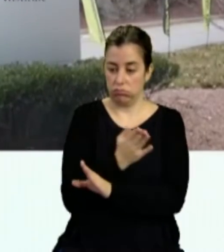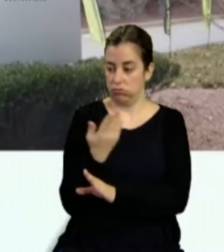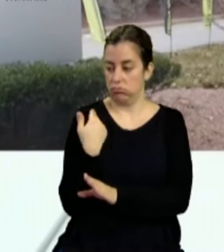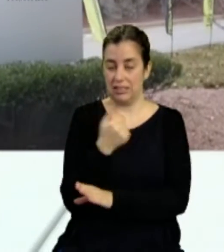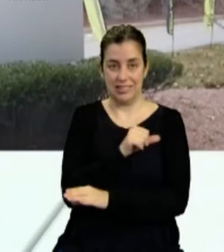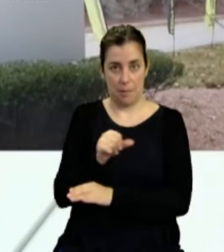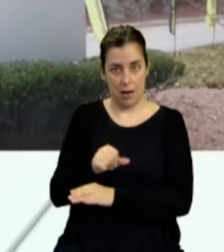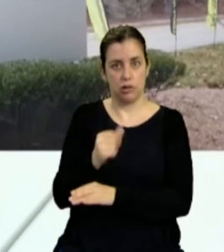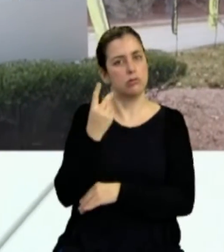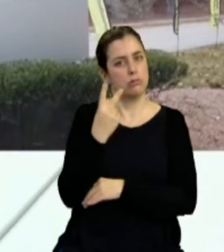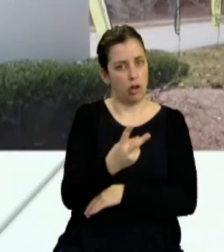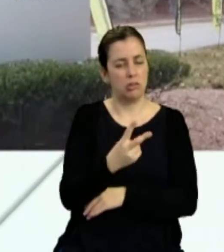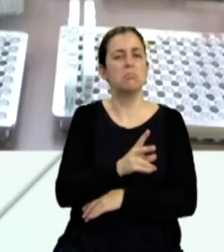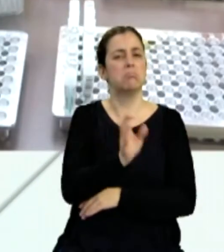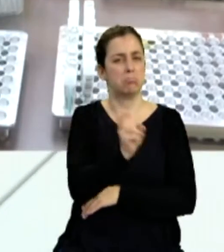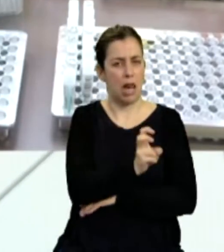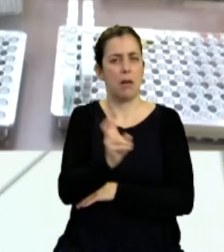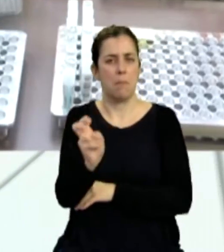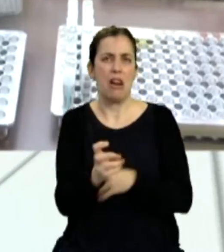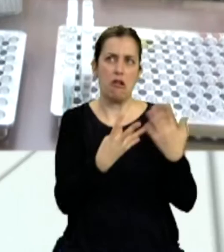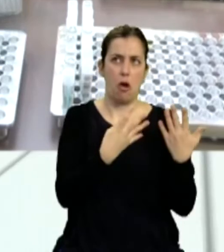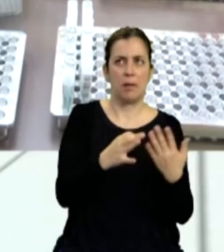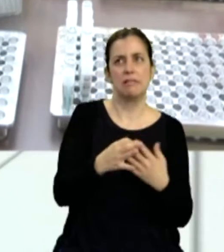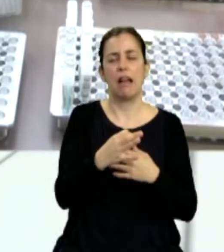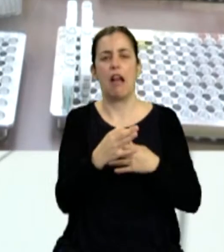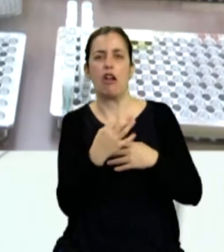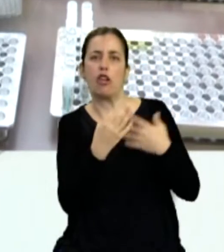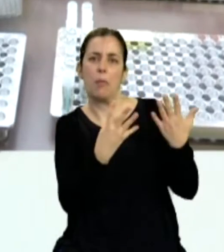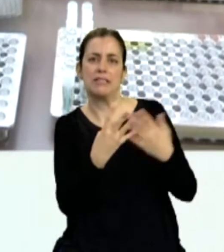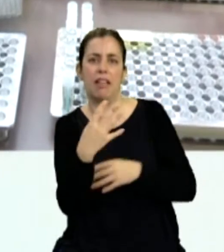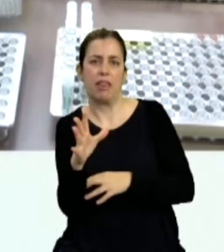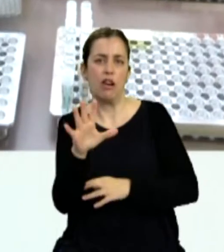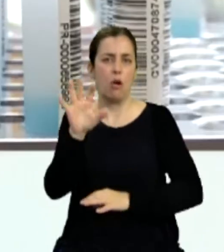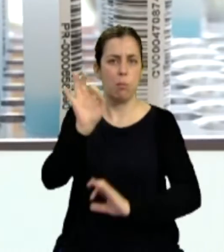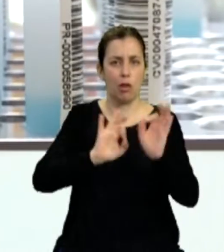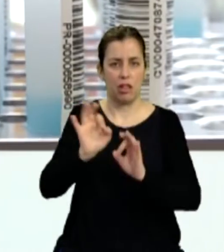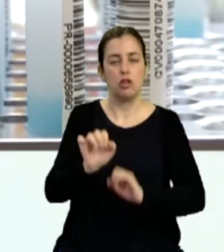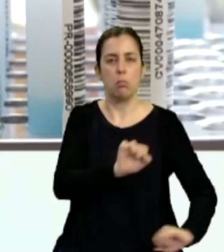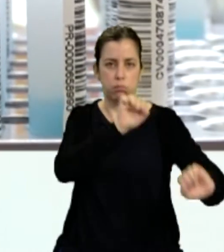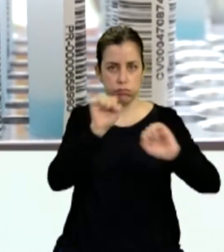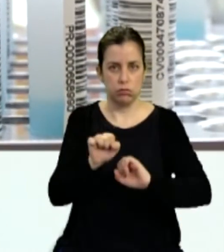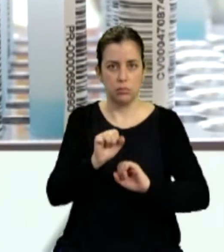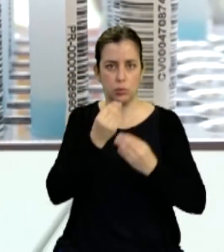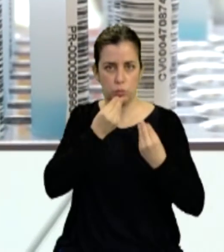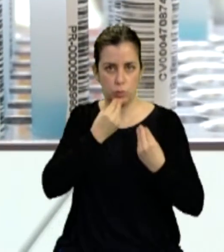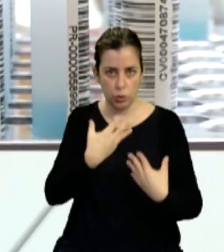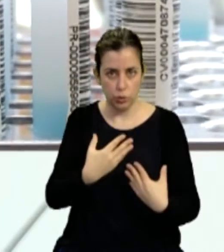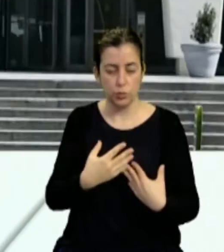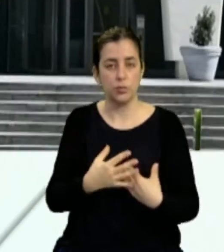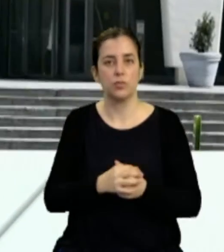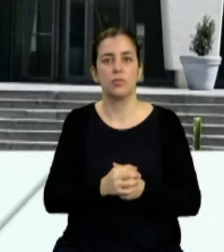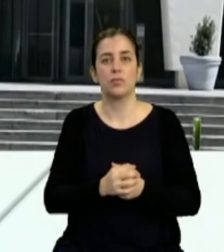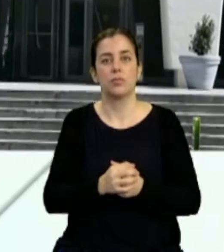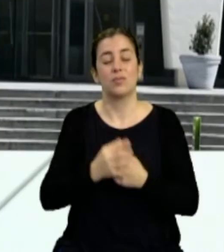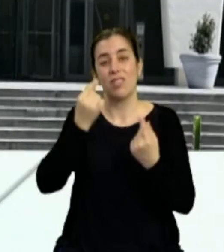son efectivas, entre un 90 y 95% de los casos, con cifras un poco preliminares todavía, pero que lo suficientemente,